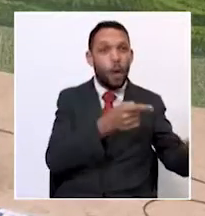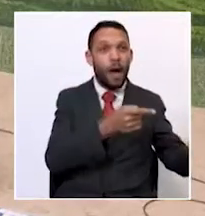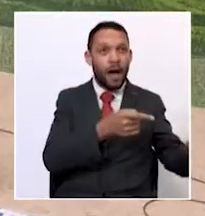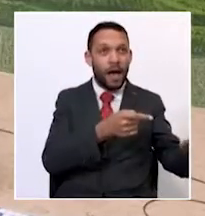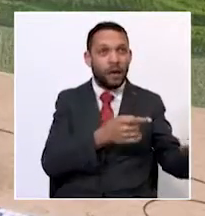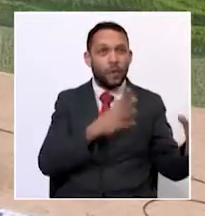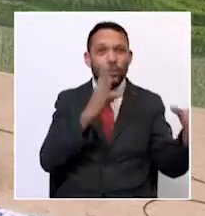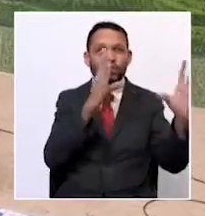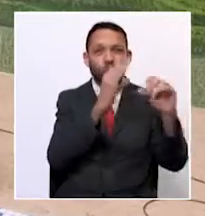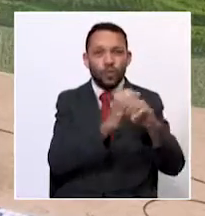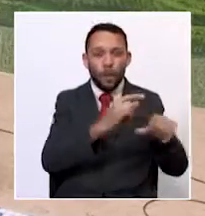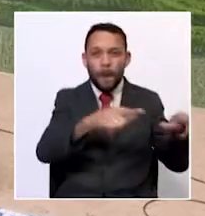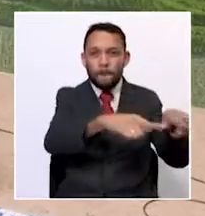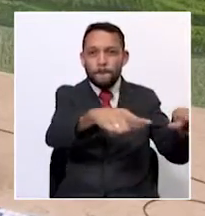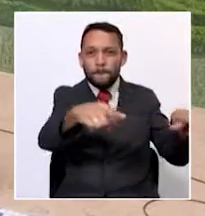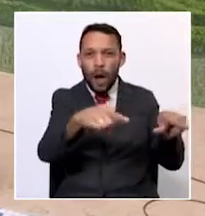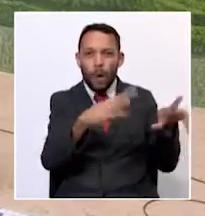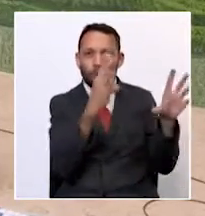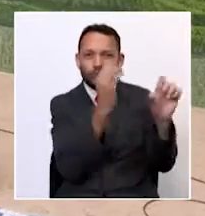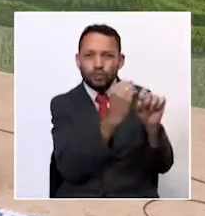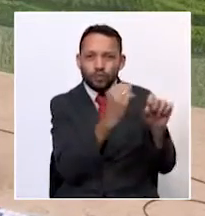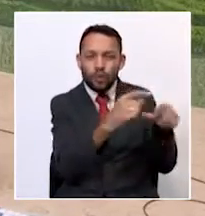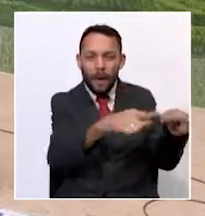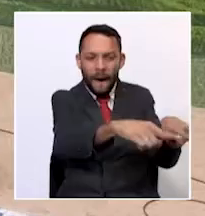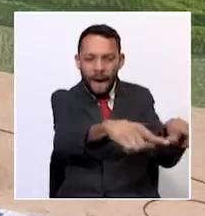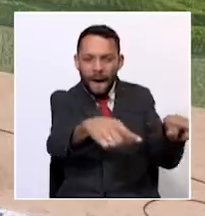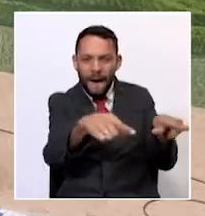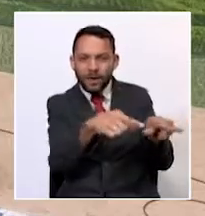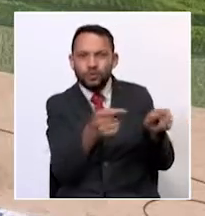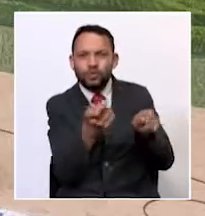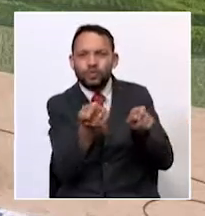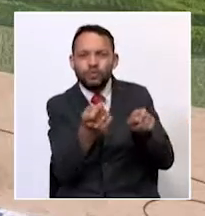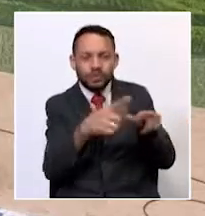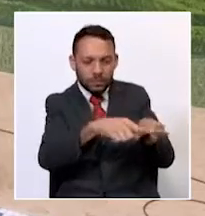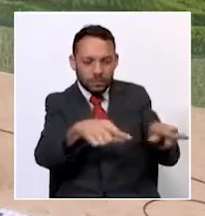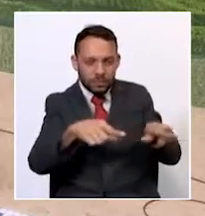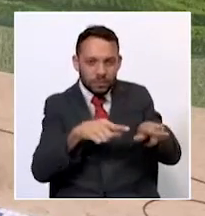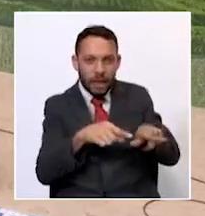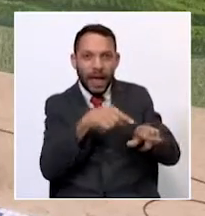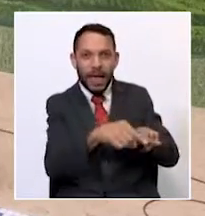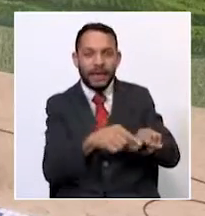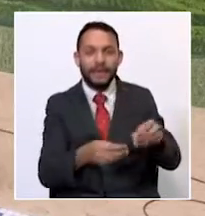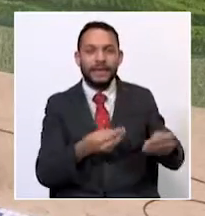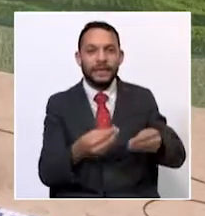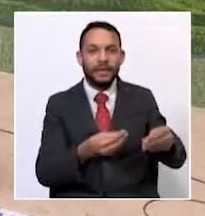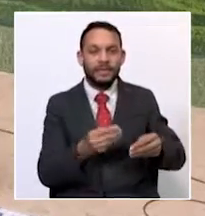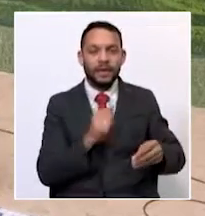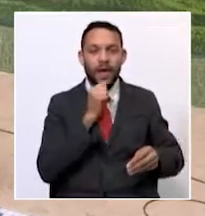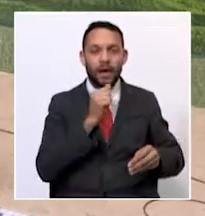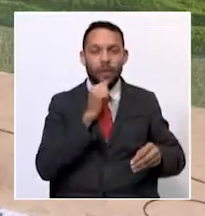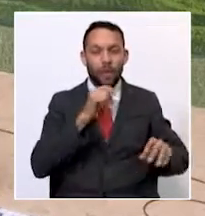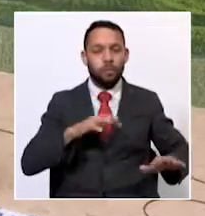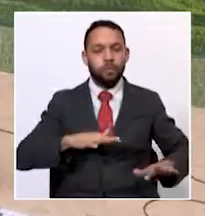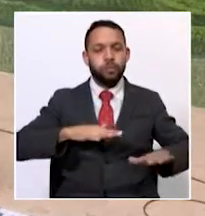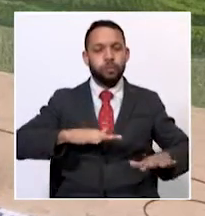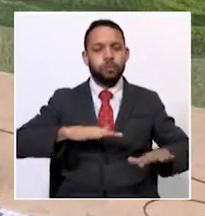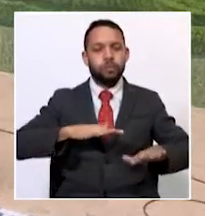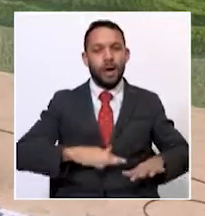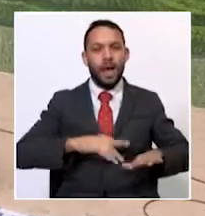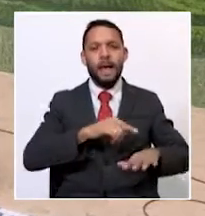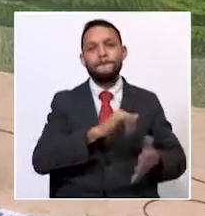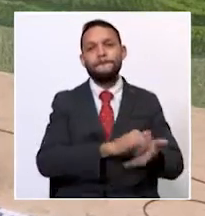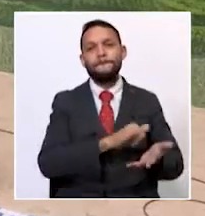oscura. Nosotros allá hacemos una terapia de flotación o levitación en el agua. En ese caso lo hacemos de noche para que